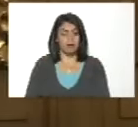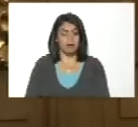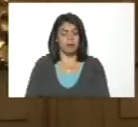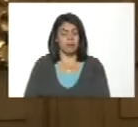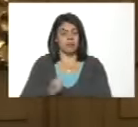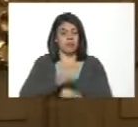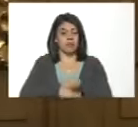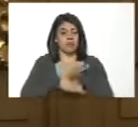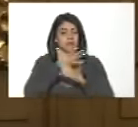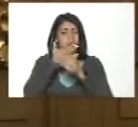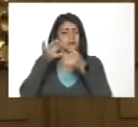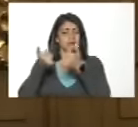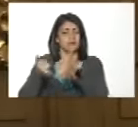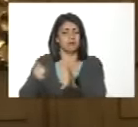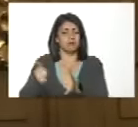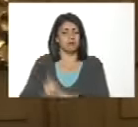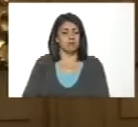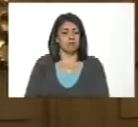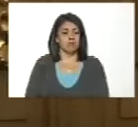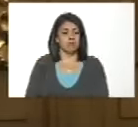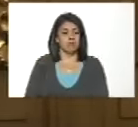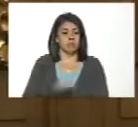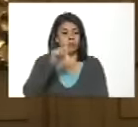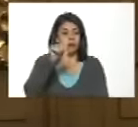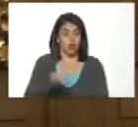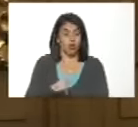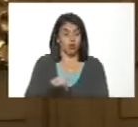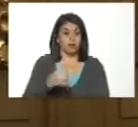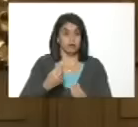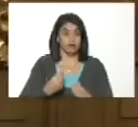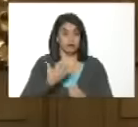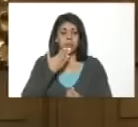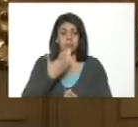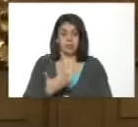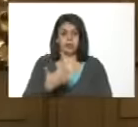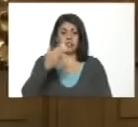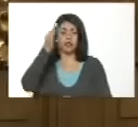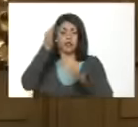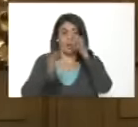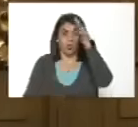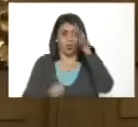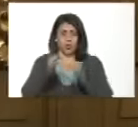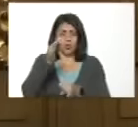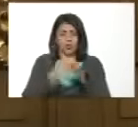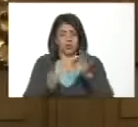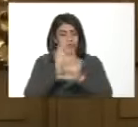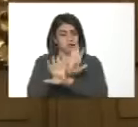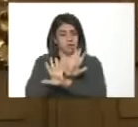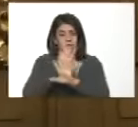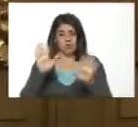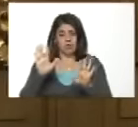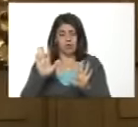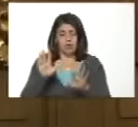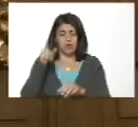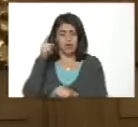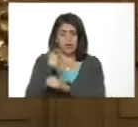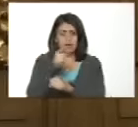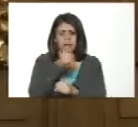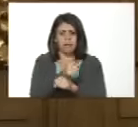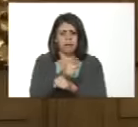con la esperanza en su hijo. Hoy Inés pide justicia, nada más. Creo que estamos